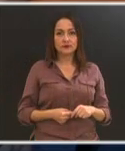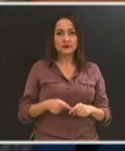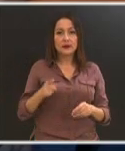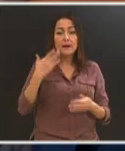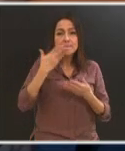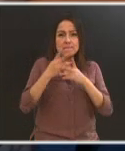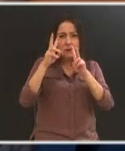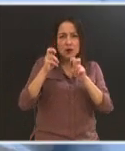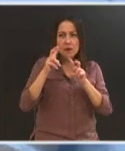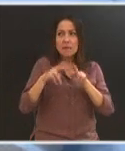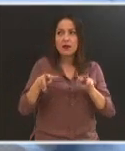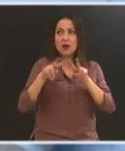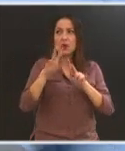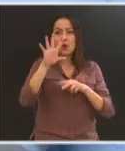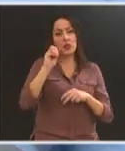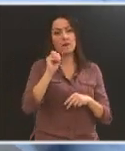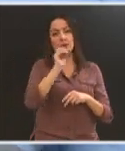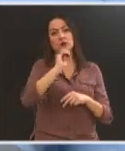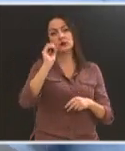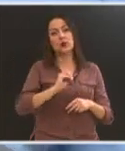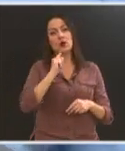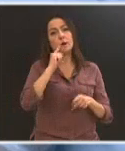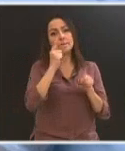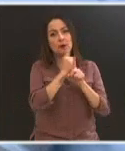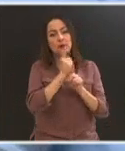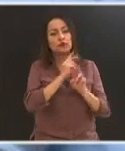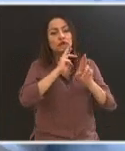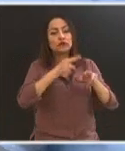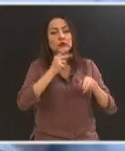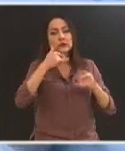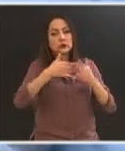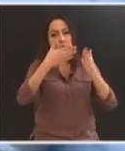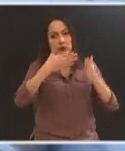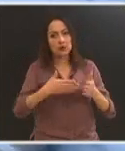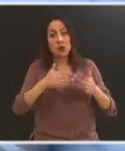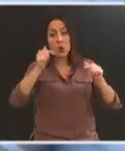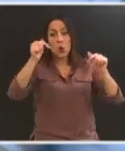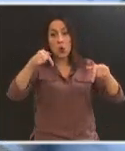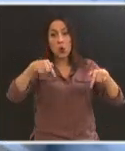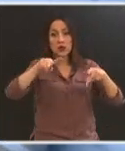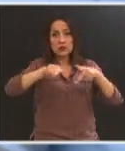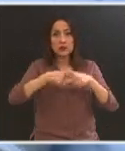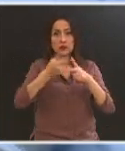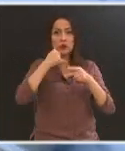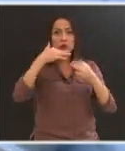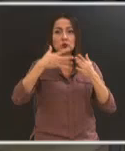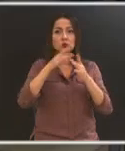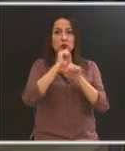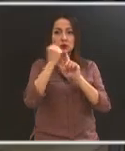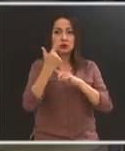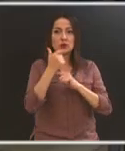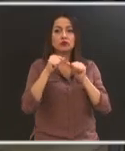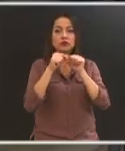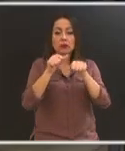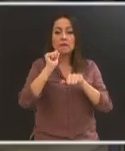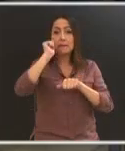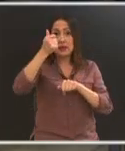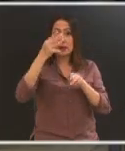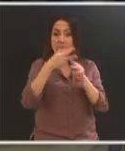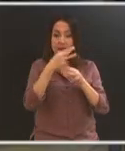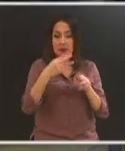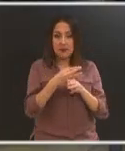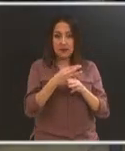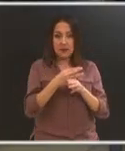prueba tendrá un valor del 40% en el promedio final de los estudiantes. Hoy iniciaron con estudios sociales, continuarán mañana con